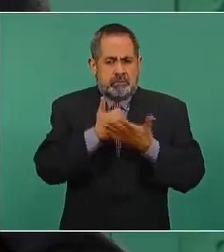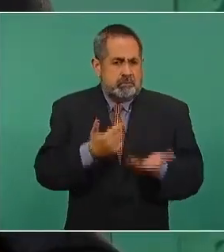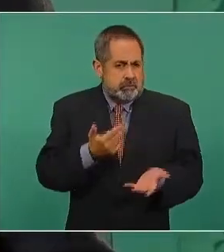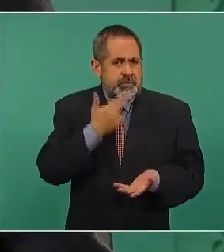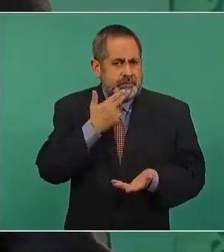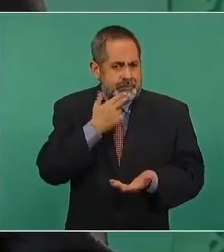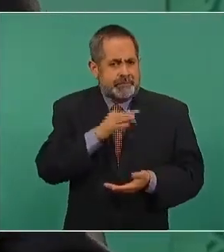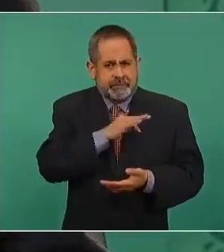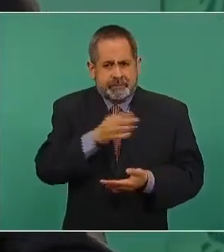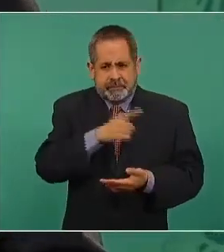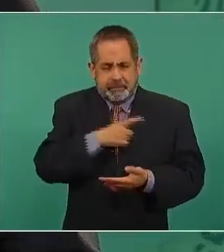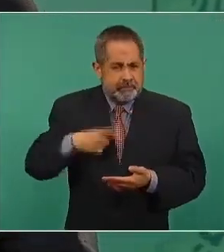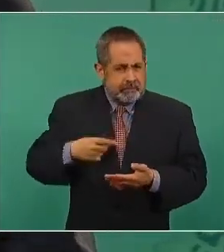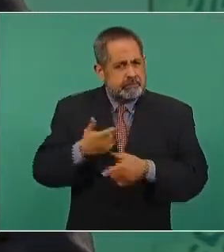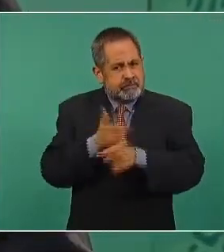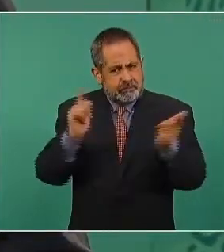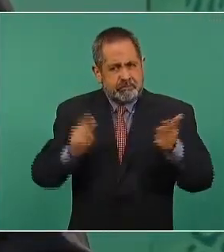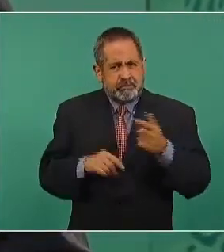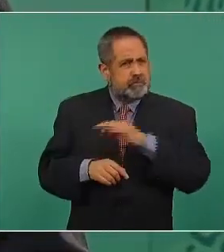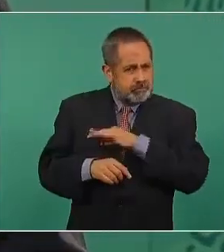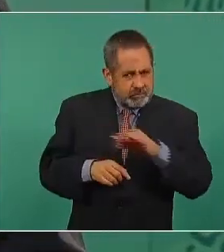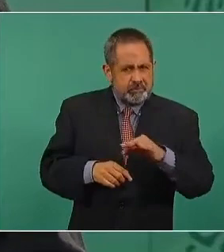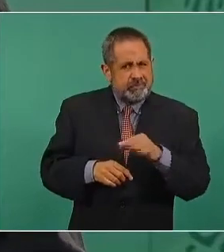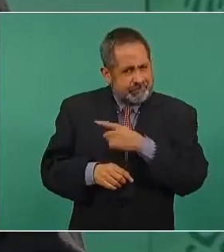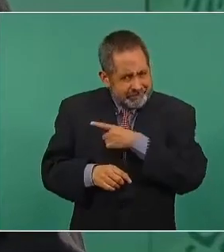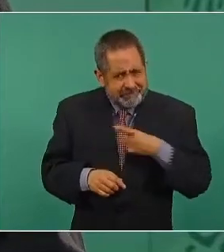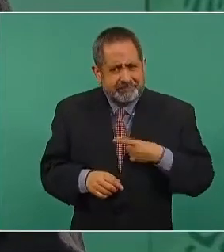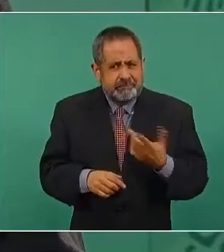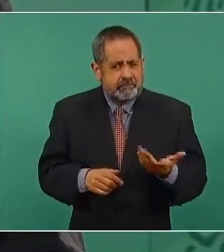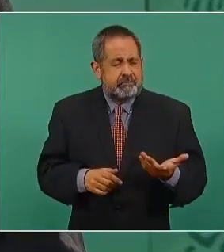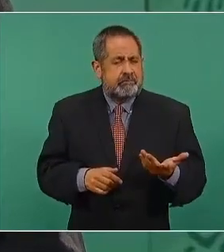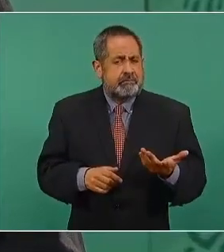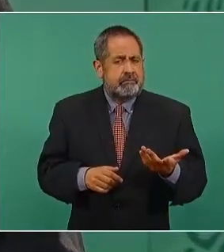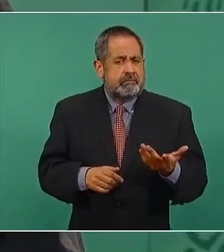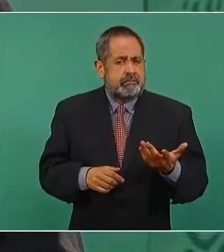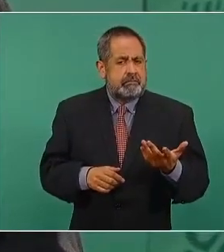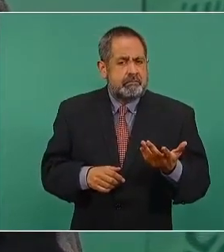tener libertad para hacerlo.